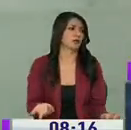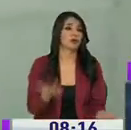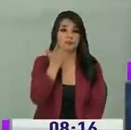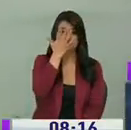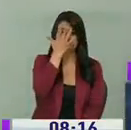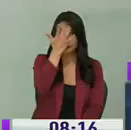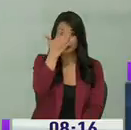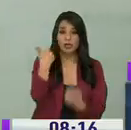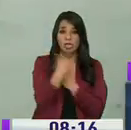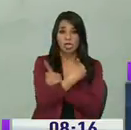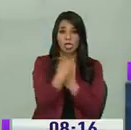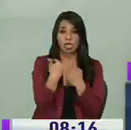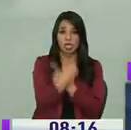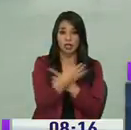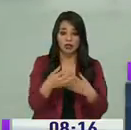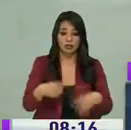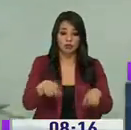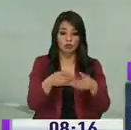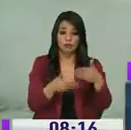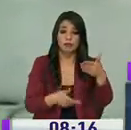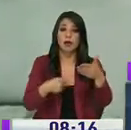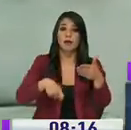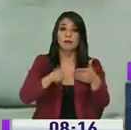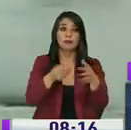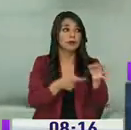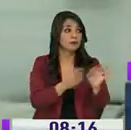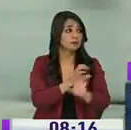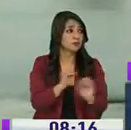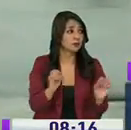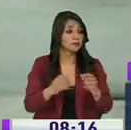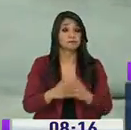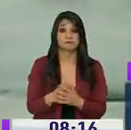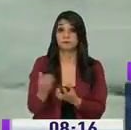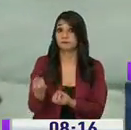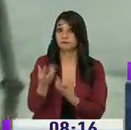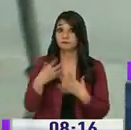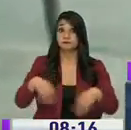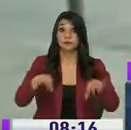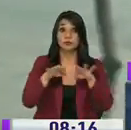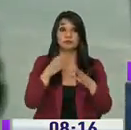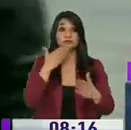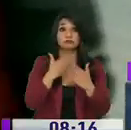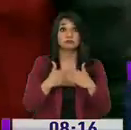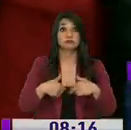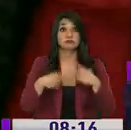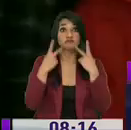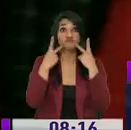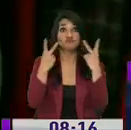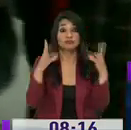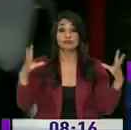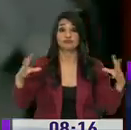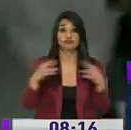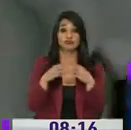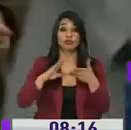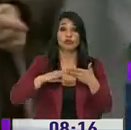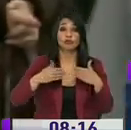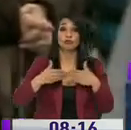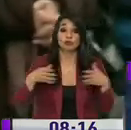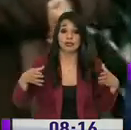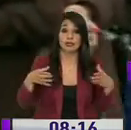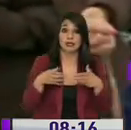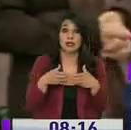dan el documento que estamos aprobados? Le agradezco, es una información muy importante. Aquí vemos también a toda la comunidad junto a mí